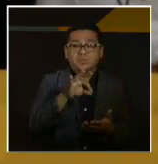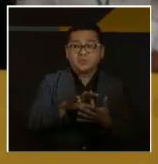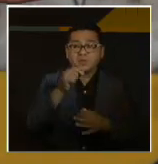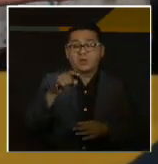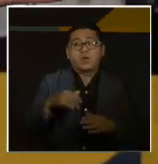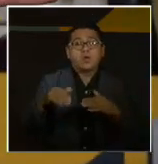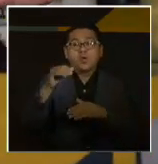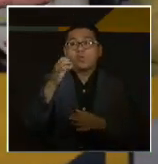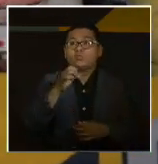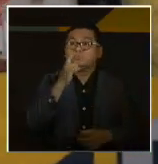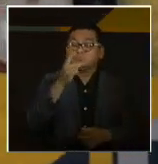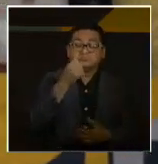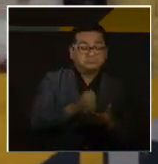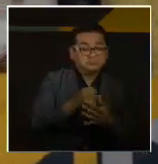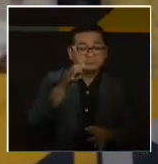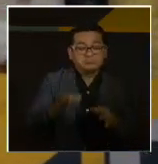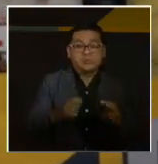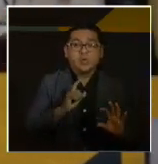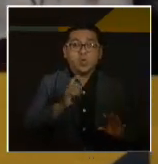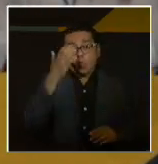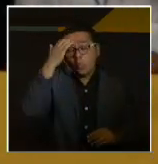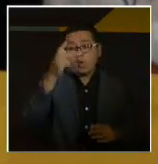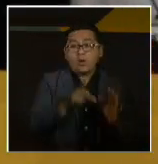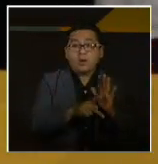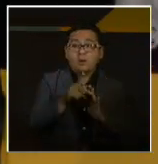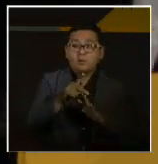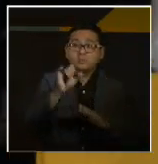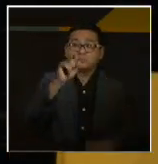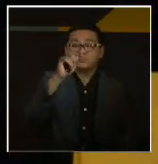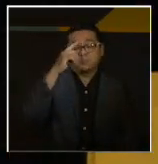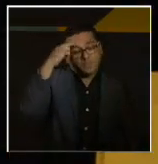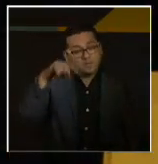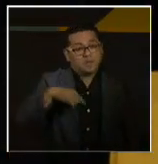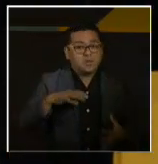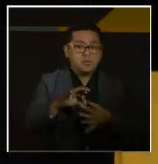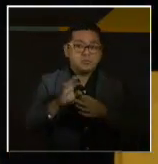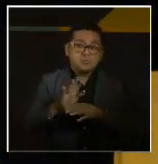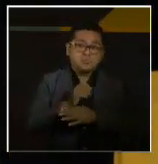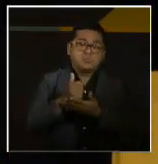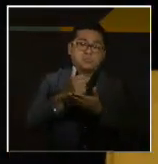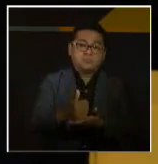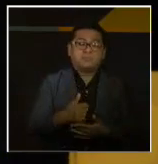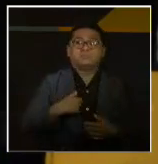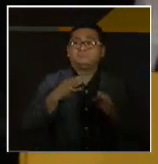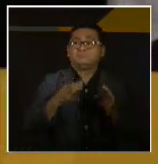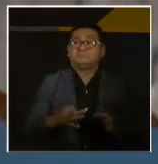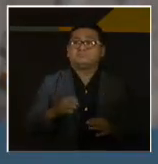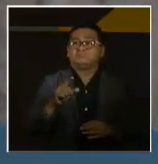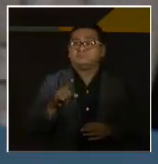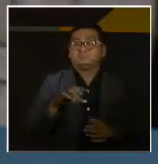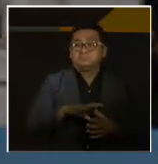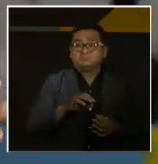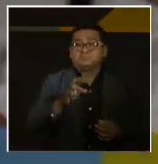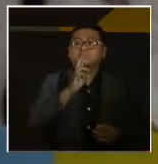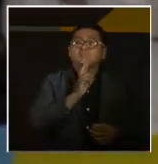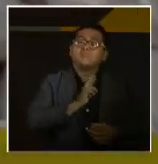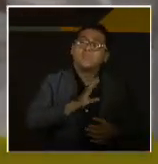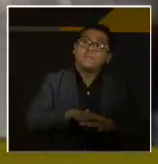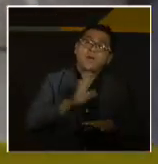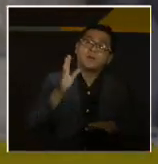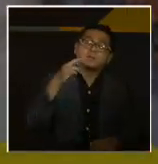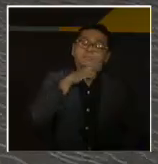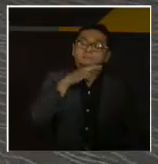ante la Suprema Corte de Justicia o de conocer el proyecto Citur para ver si era benéfico. Yo decidí que los resultados